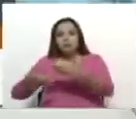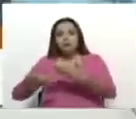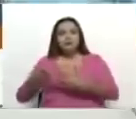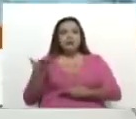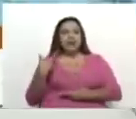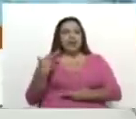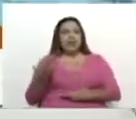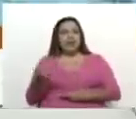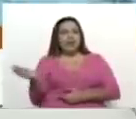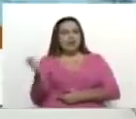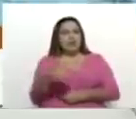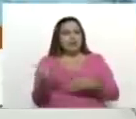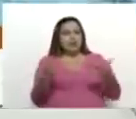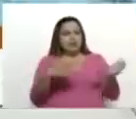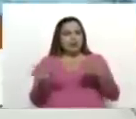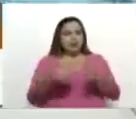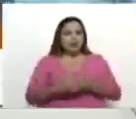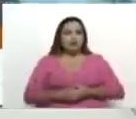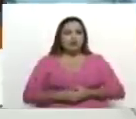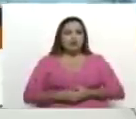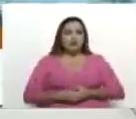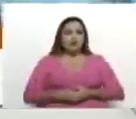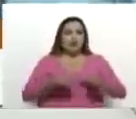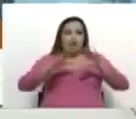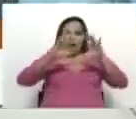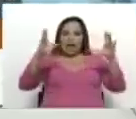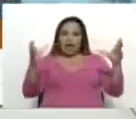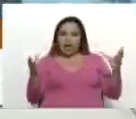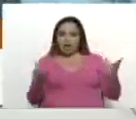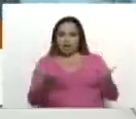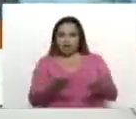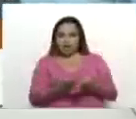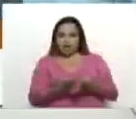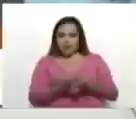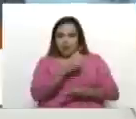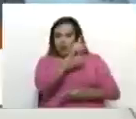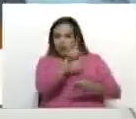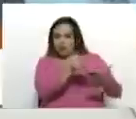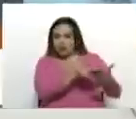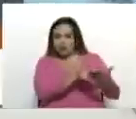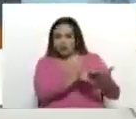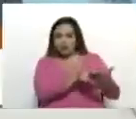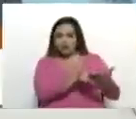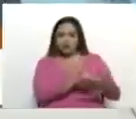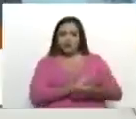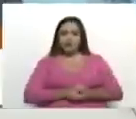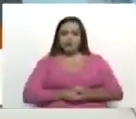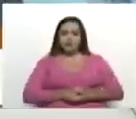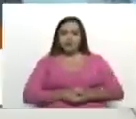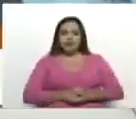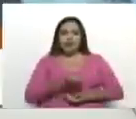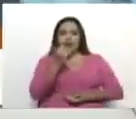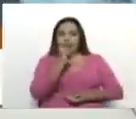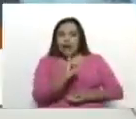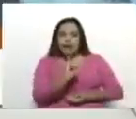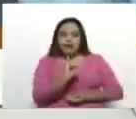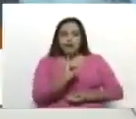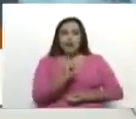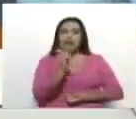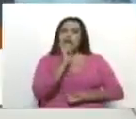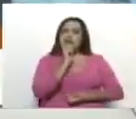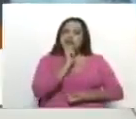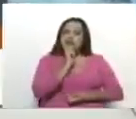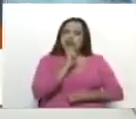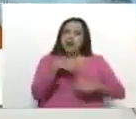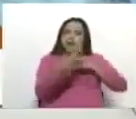mes de marzo el planeta entero estaba sobrecogido por